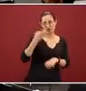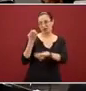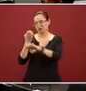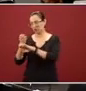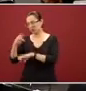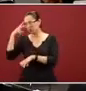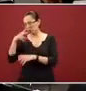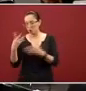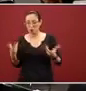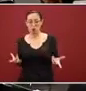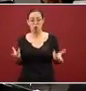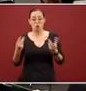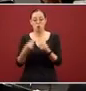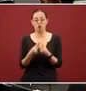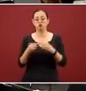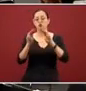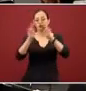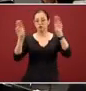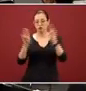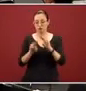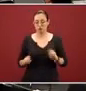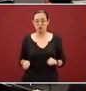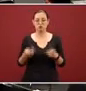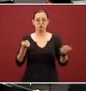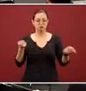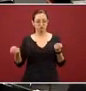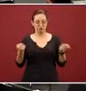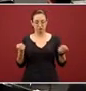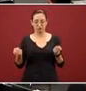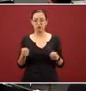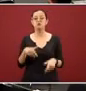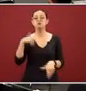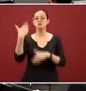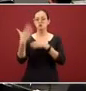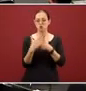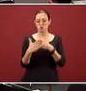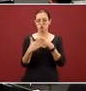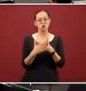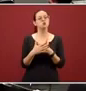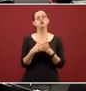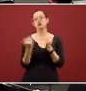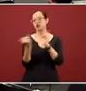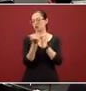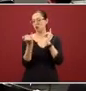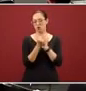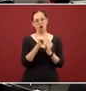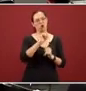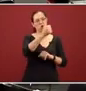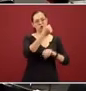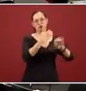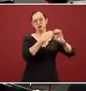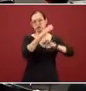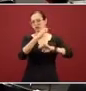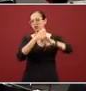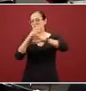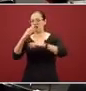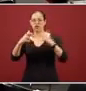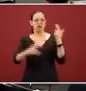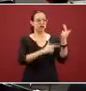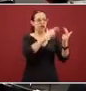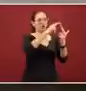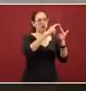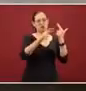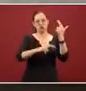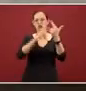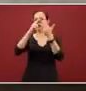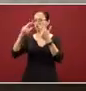unidad de coordinación en la zona metropolitana. Y creemos que muy pronto vamos a tener esquemas de coordinación regionales o subregionales